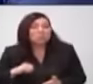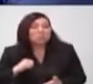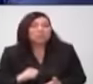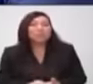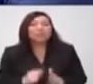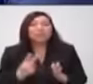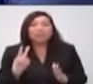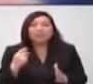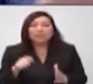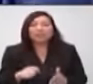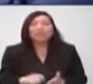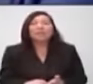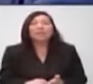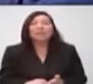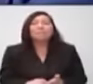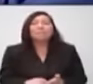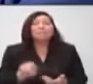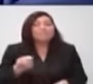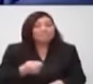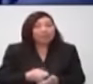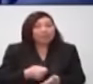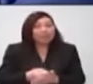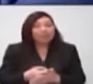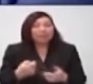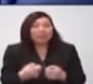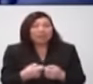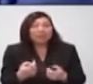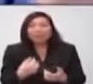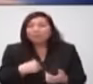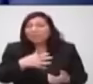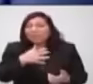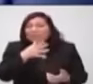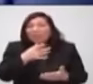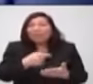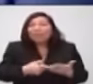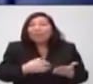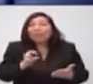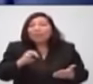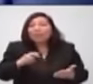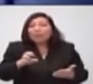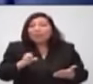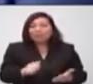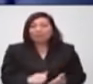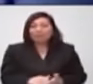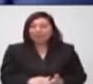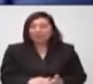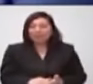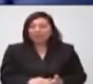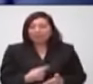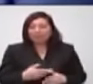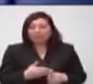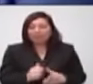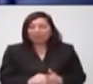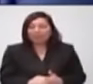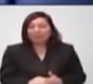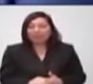un 7% de los ingresos del peaje lo administra Invermet, pero no sabemos qué será de MAPE, quién hará la parte operativa, por